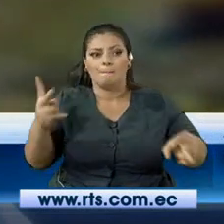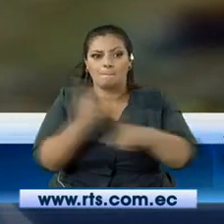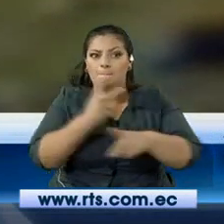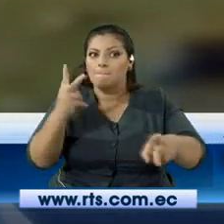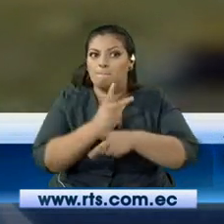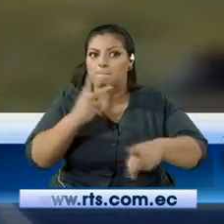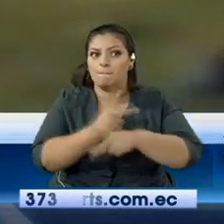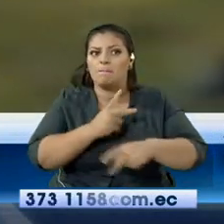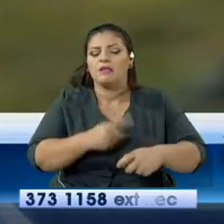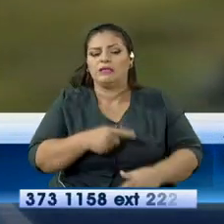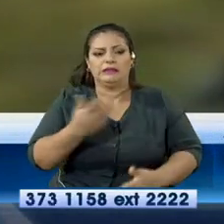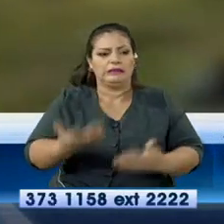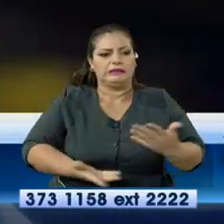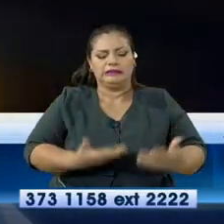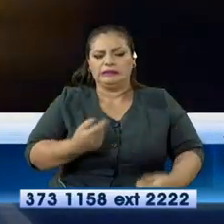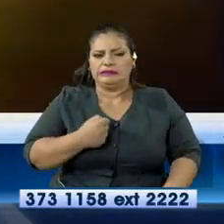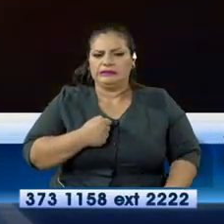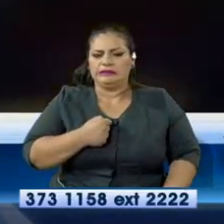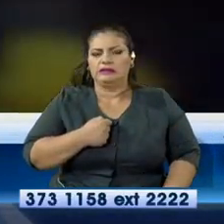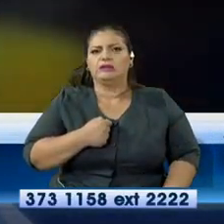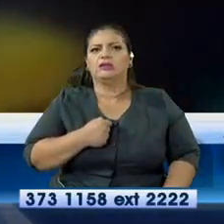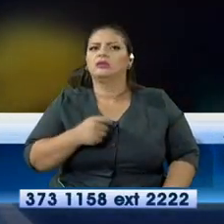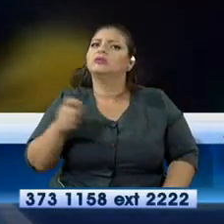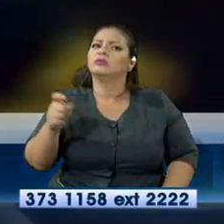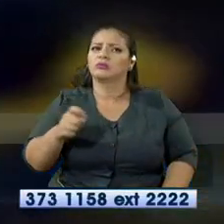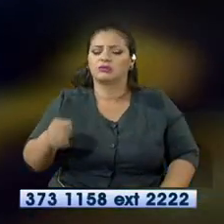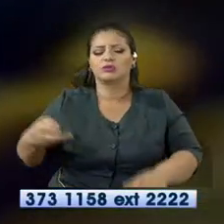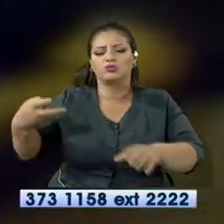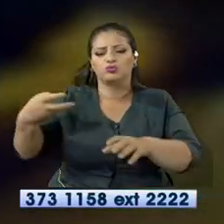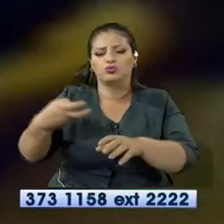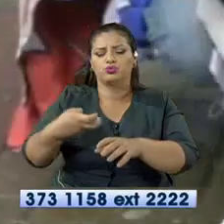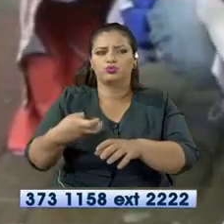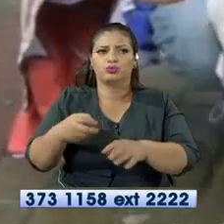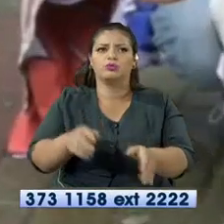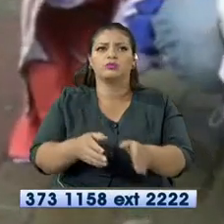sacrificados, recalcamos conforme la norma. En Loja, informó Marcela Conce.